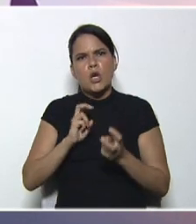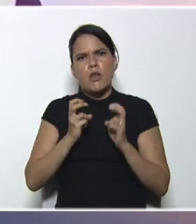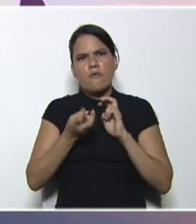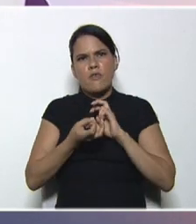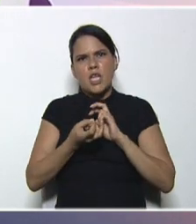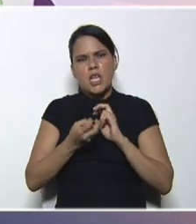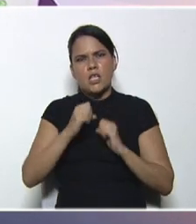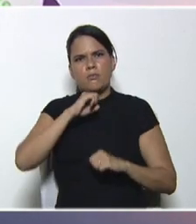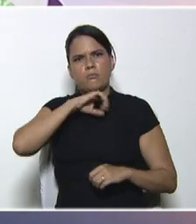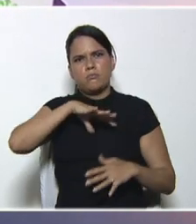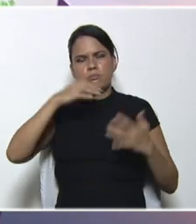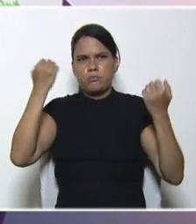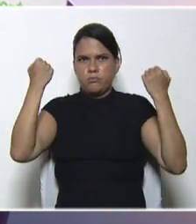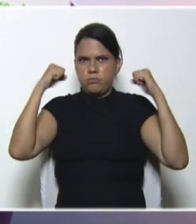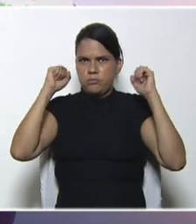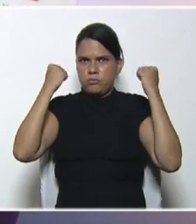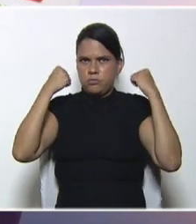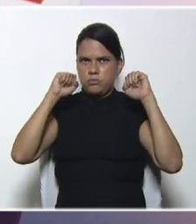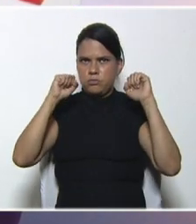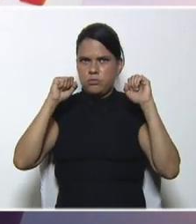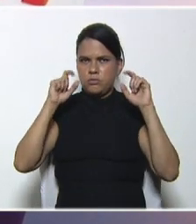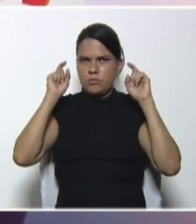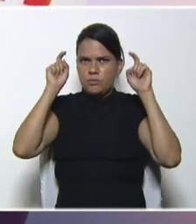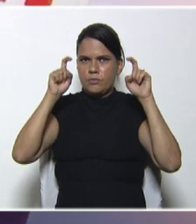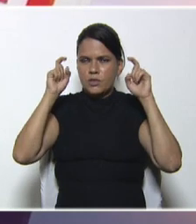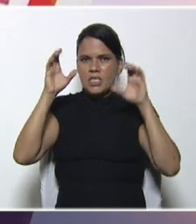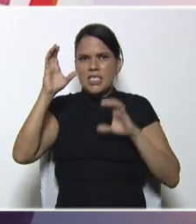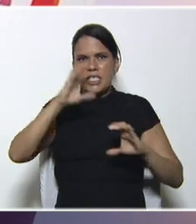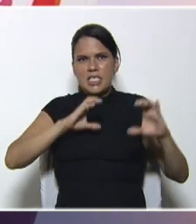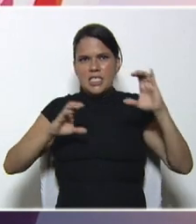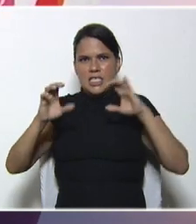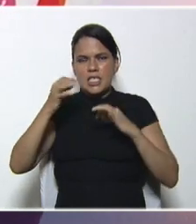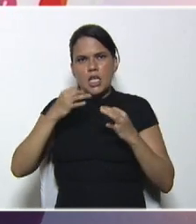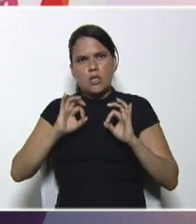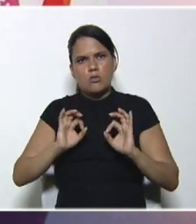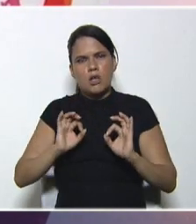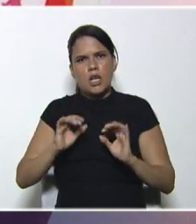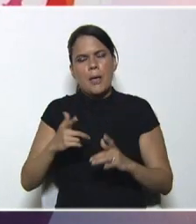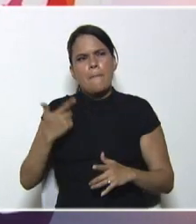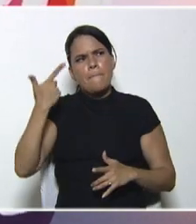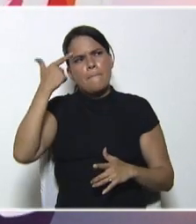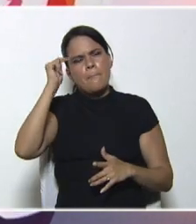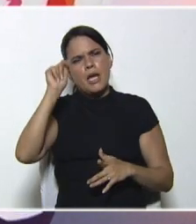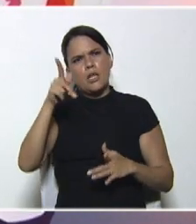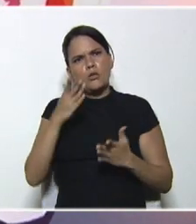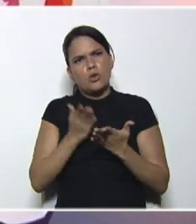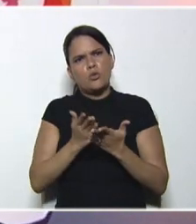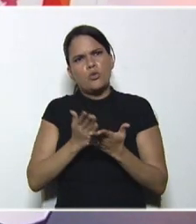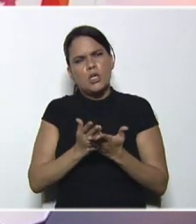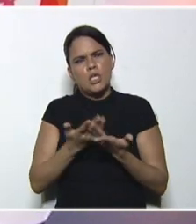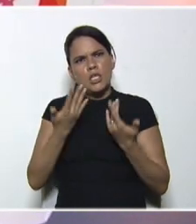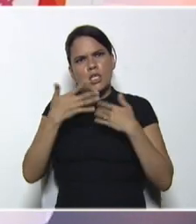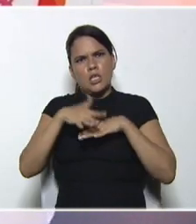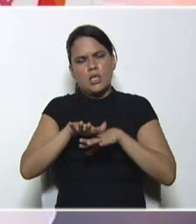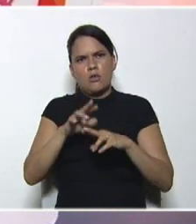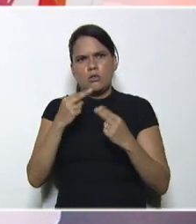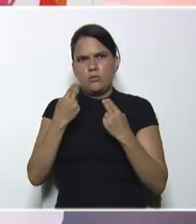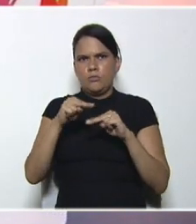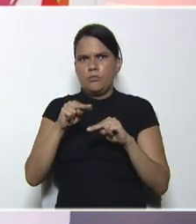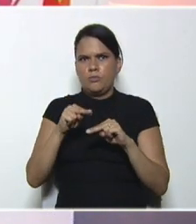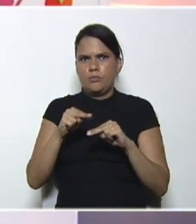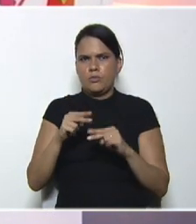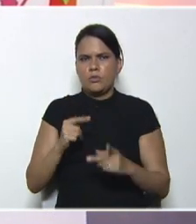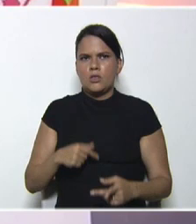teórico práctico del área de formación de ciencias naturales para esos estudiantes integrados en este nivel.